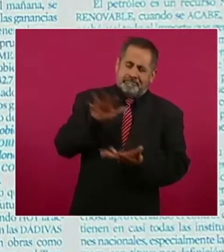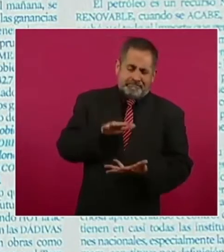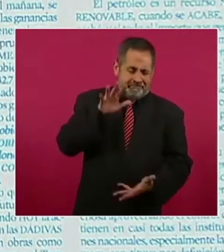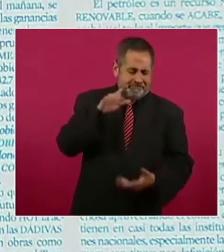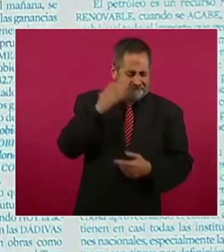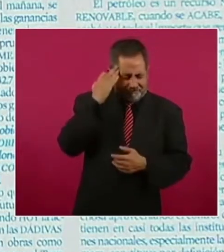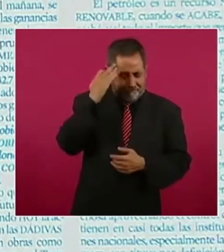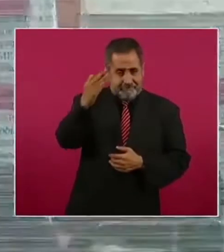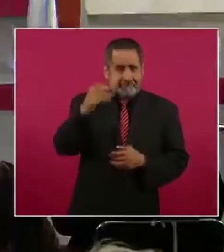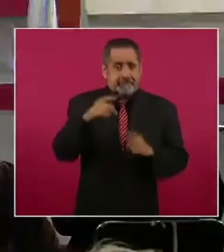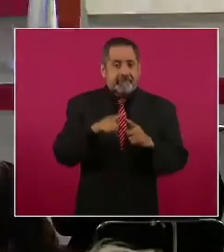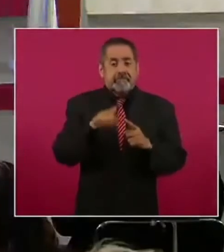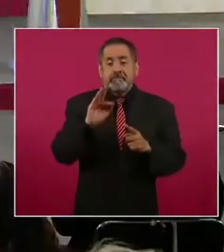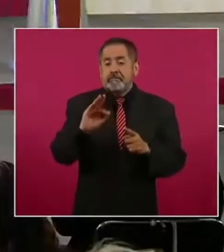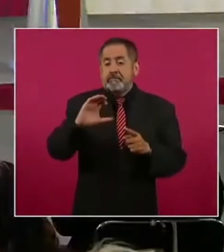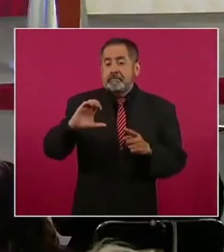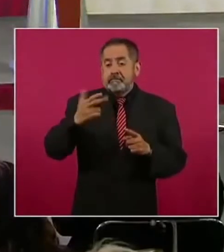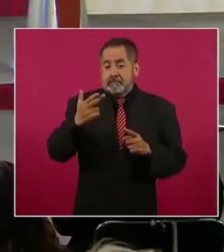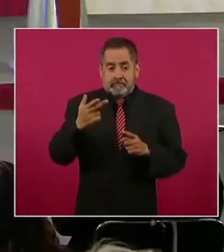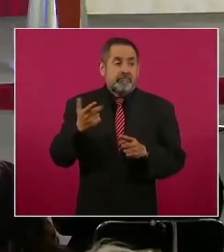fue en el de Calderón.